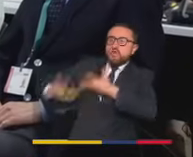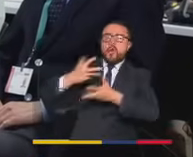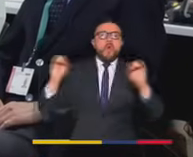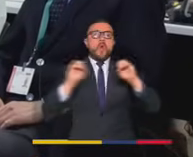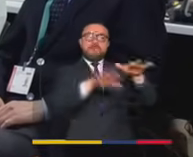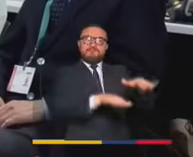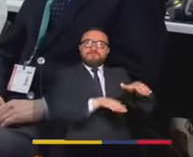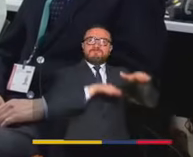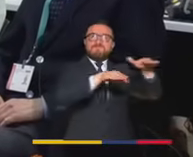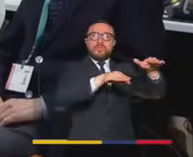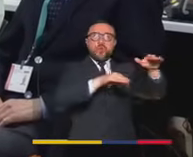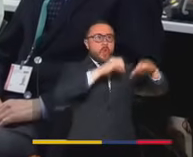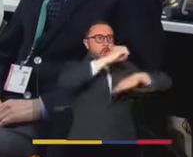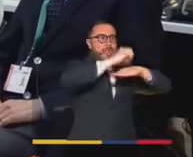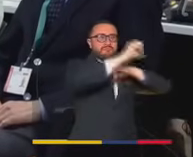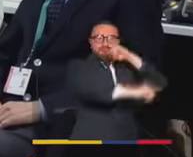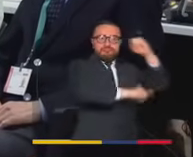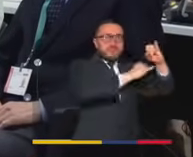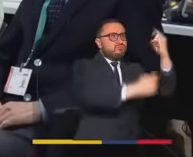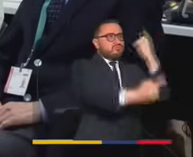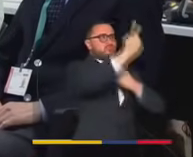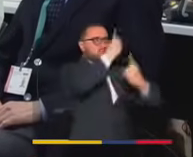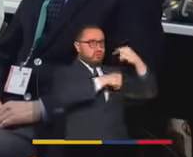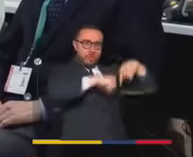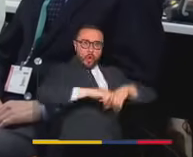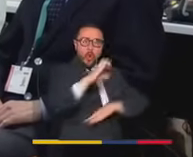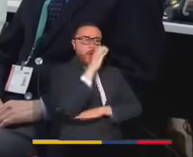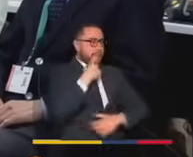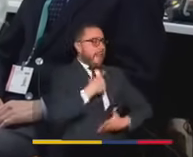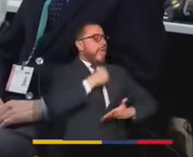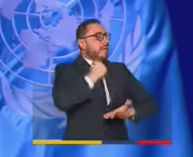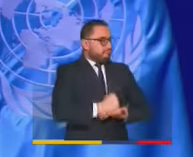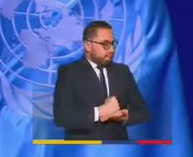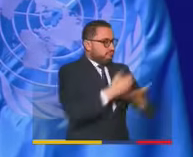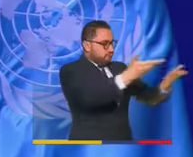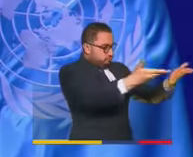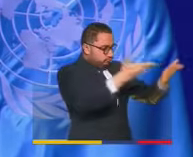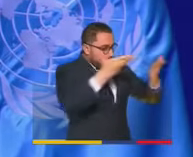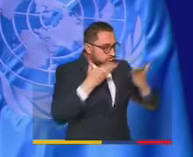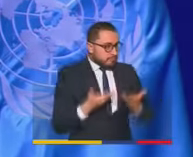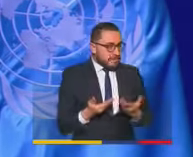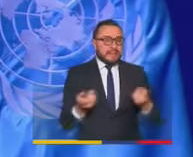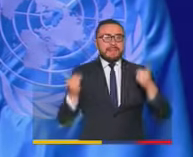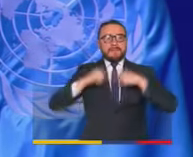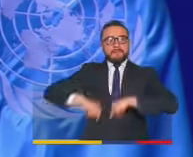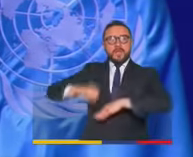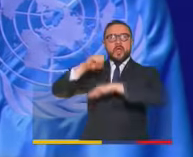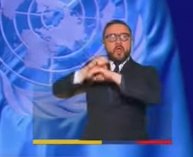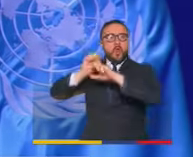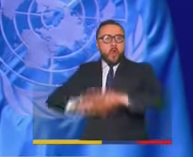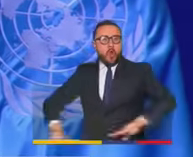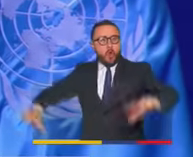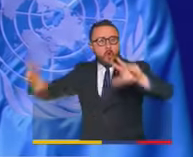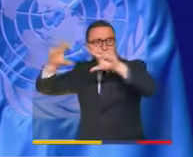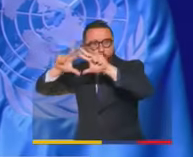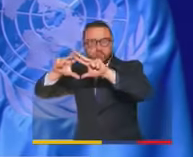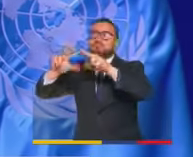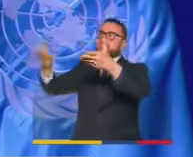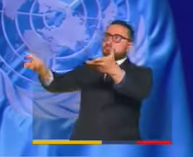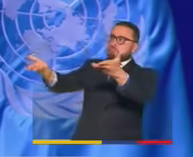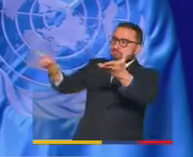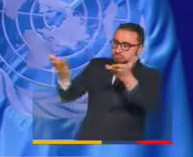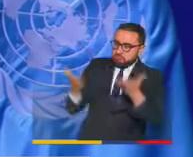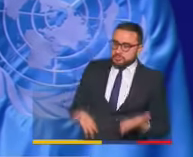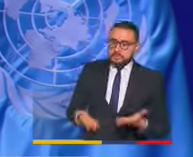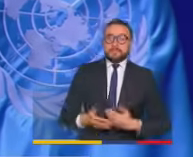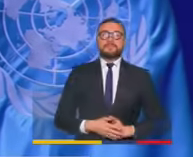internacionales acreditados ante el gobierno de Colombia y la Organización de las Naciones Unidas.